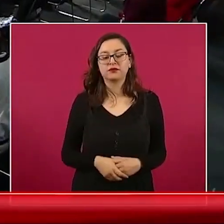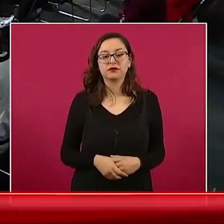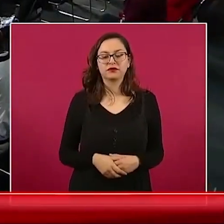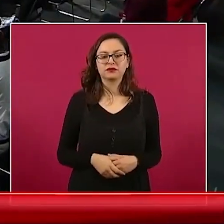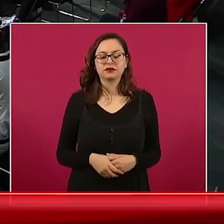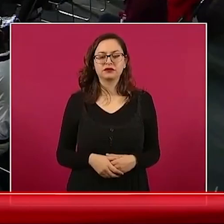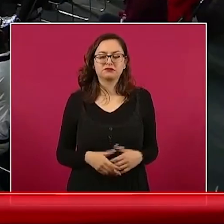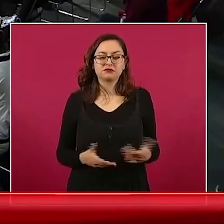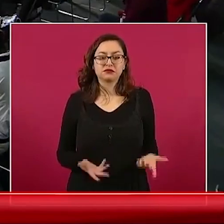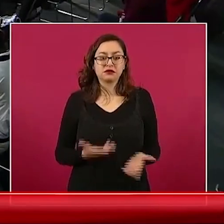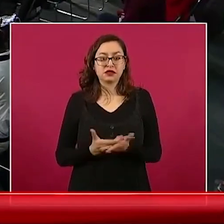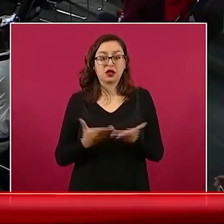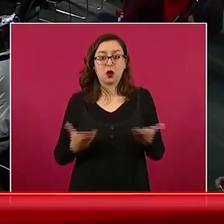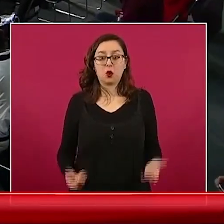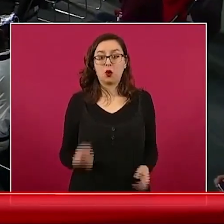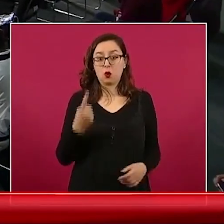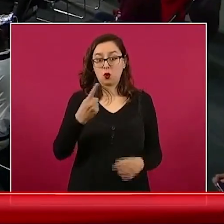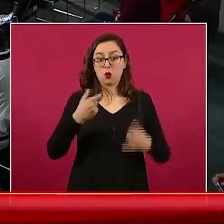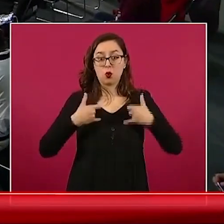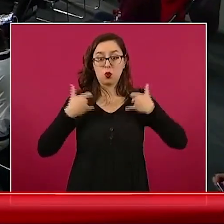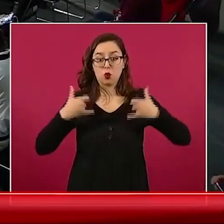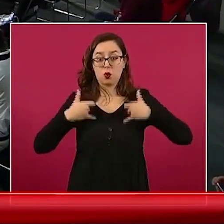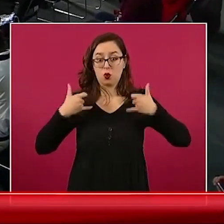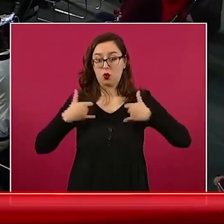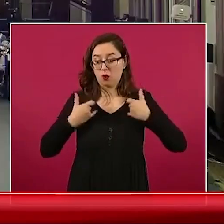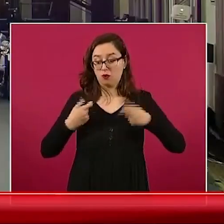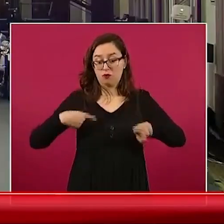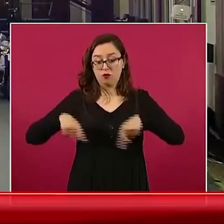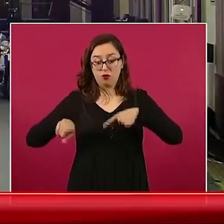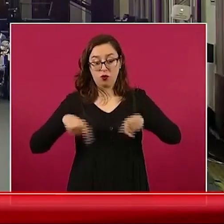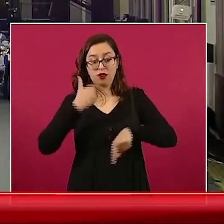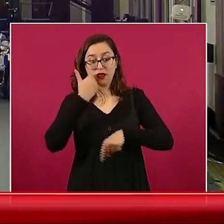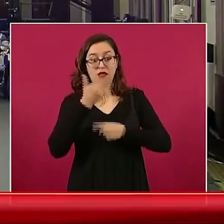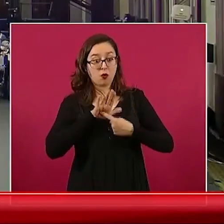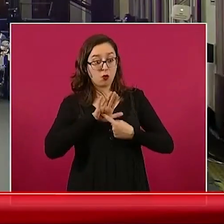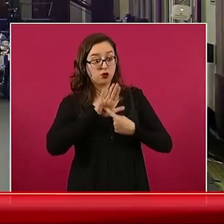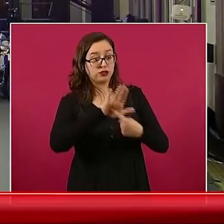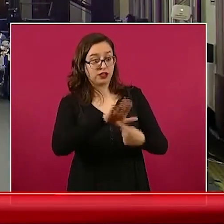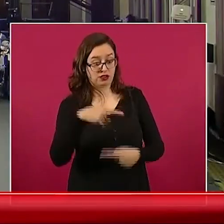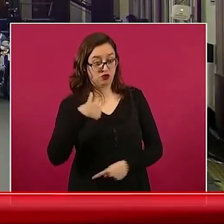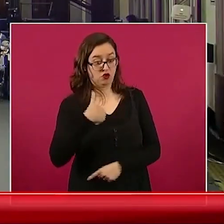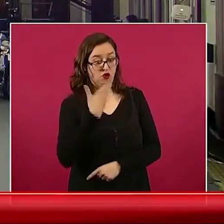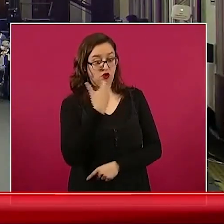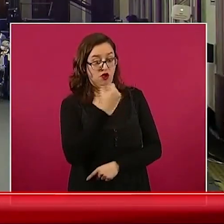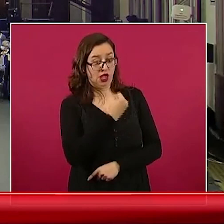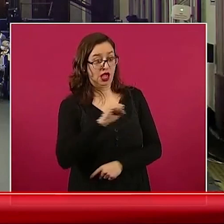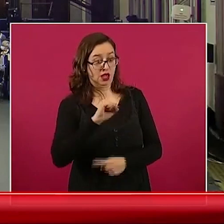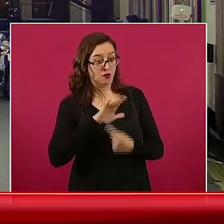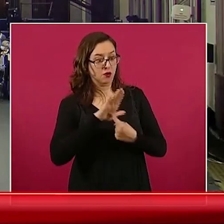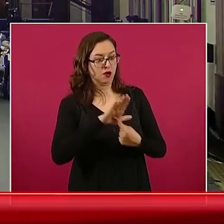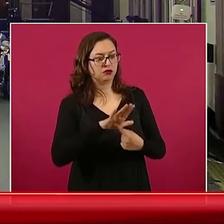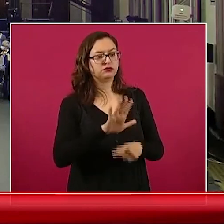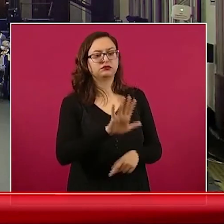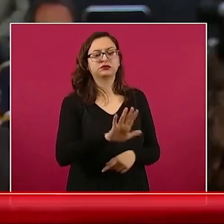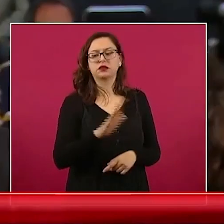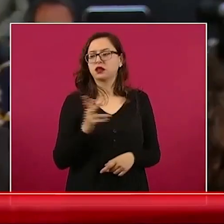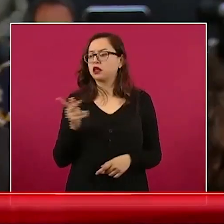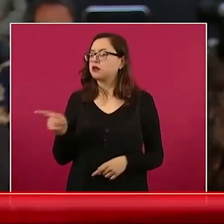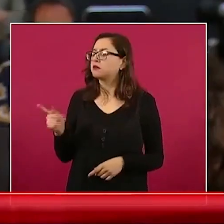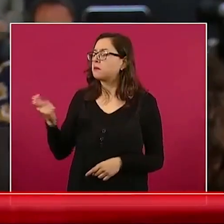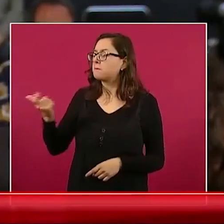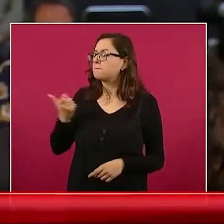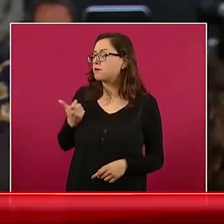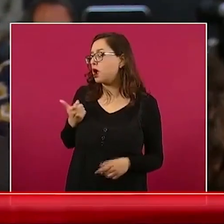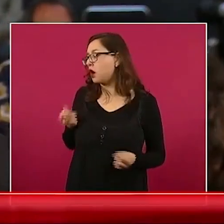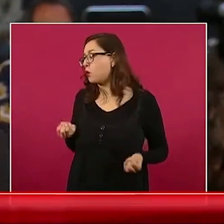un muchacho en el fútbol su papá tiene que pagar dinero para que el director técnico lo debute, y